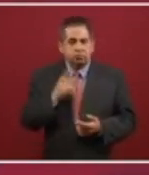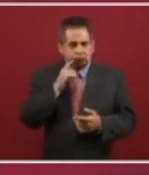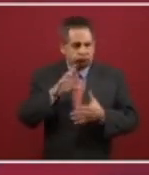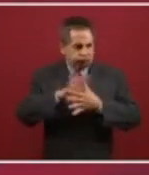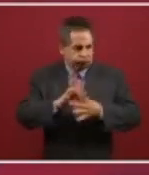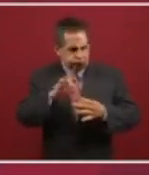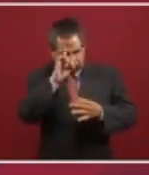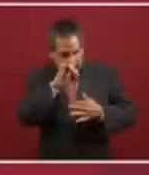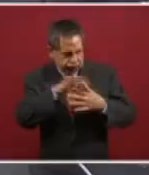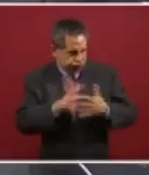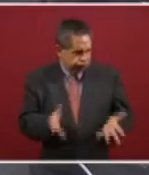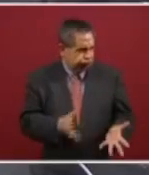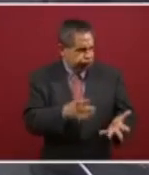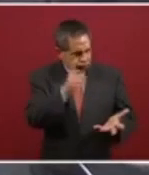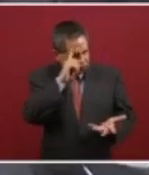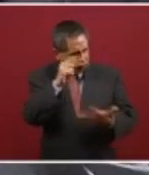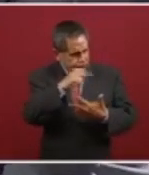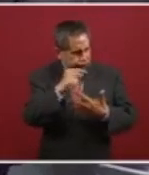inducción,